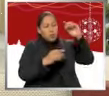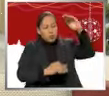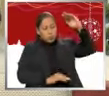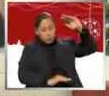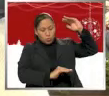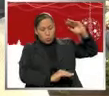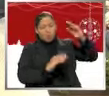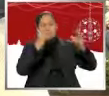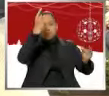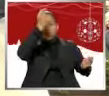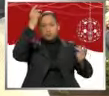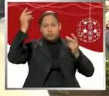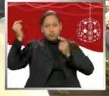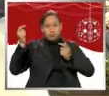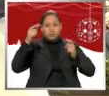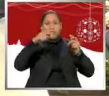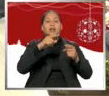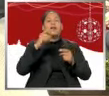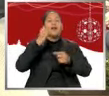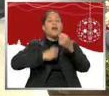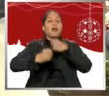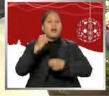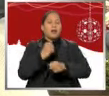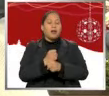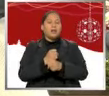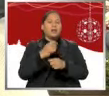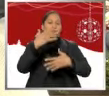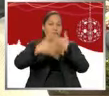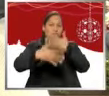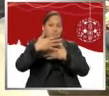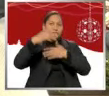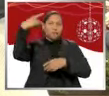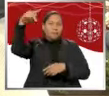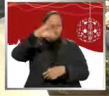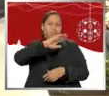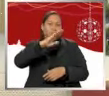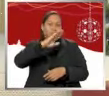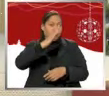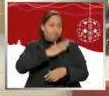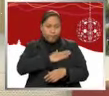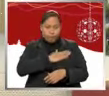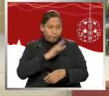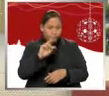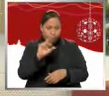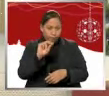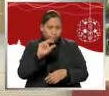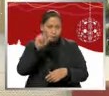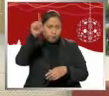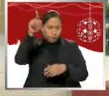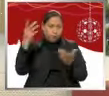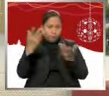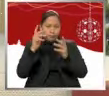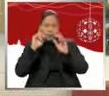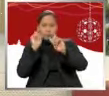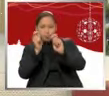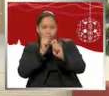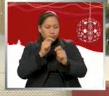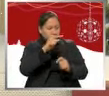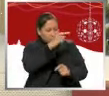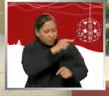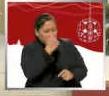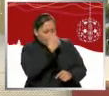que flamenca, hecha en el siglo XV, no es española, eso sí se sabe que no es española, por la